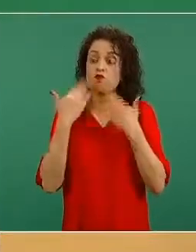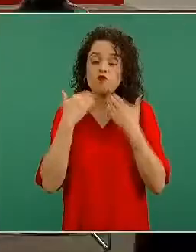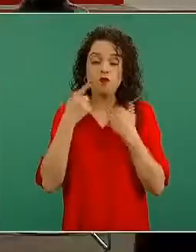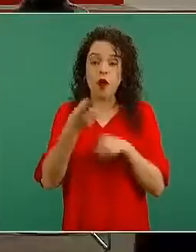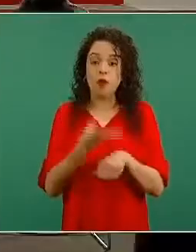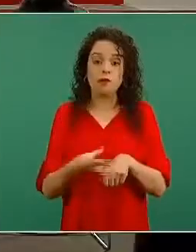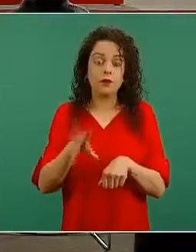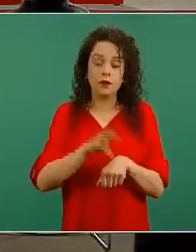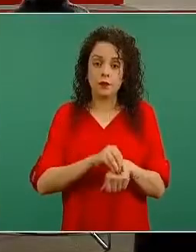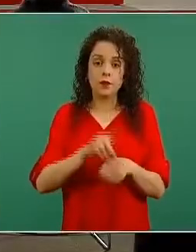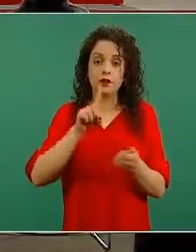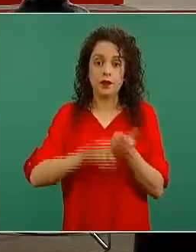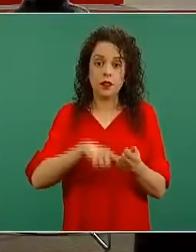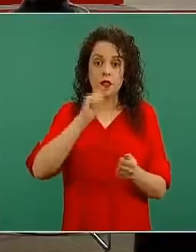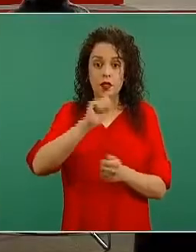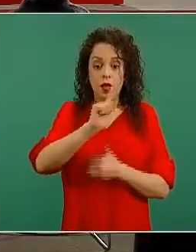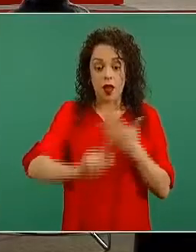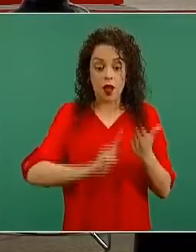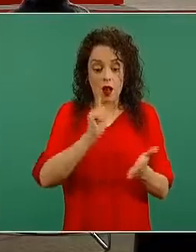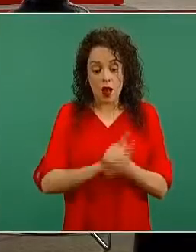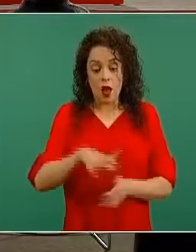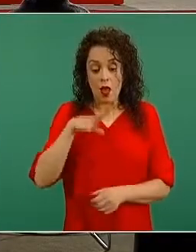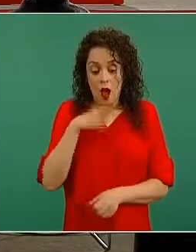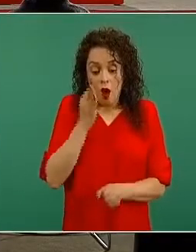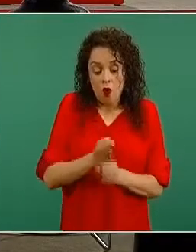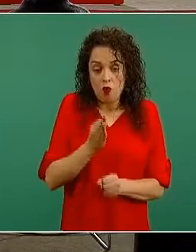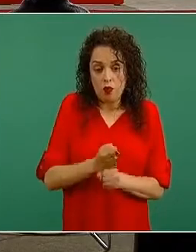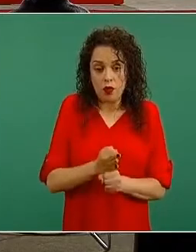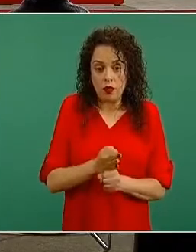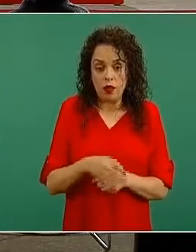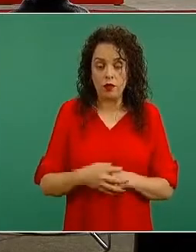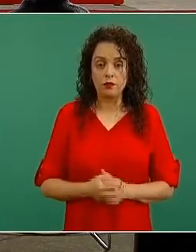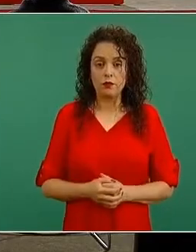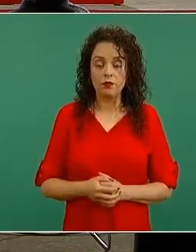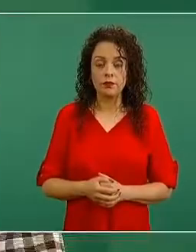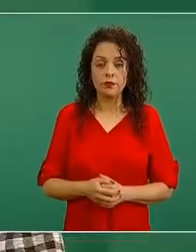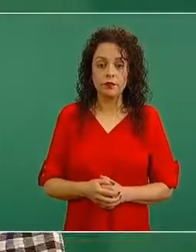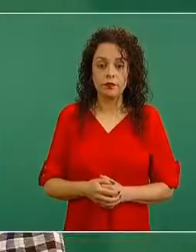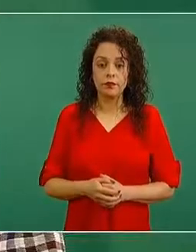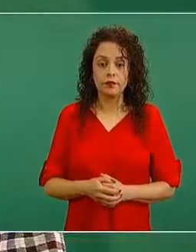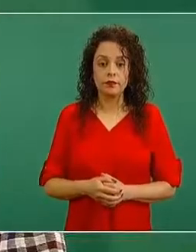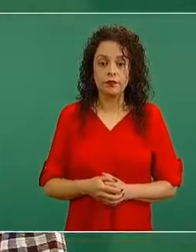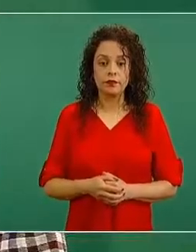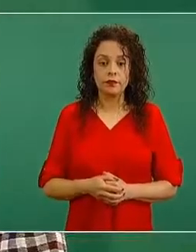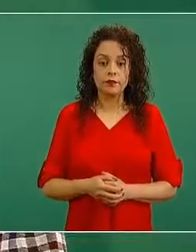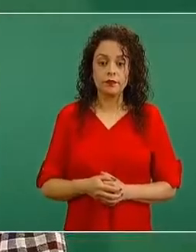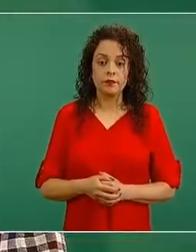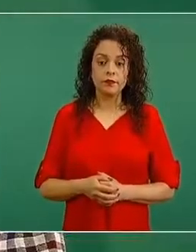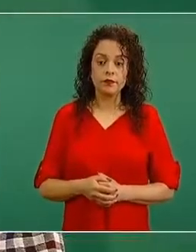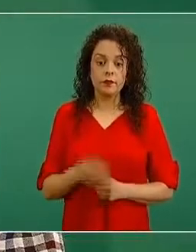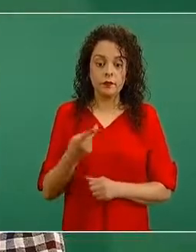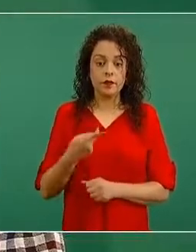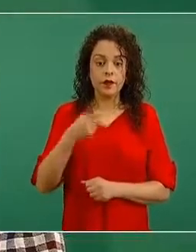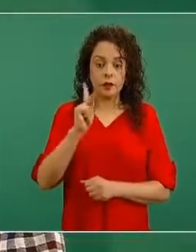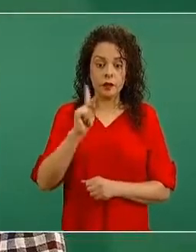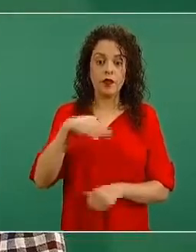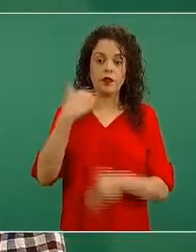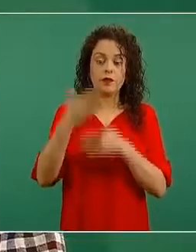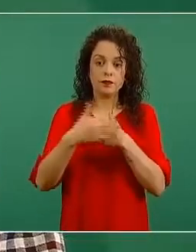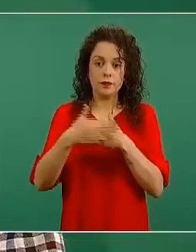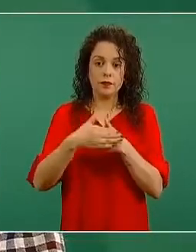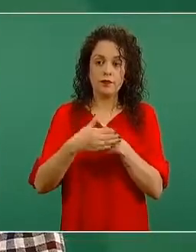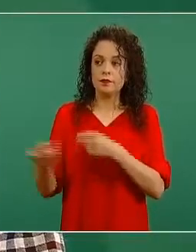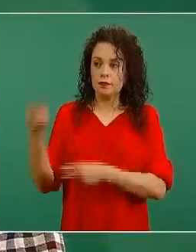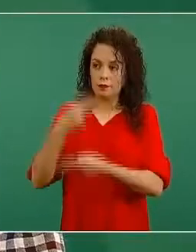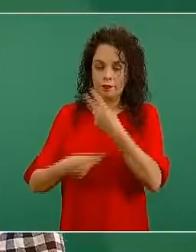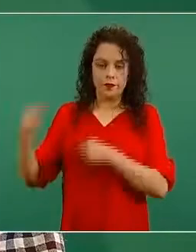corresponda al estado legal vigente fuera de lo que está aquí reglamentado. Pero vamos a traer a Gadi Savicki